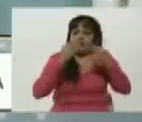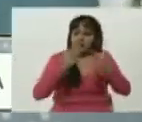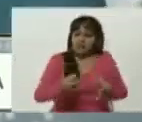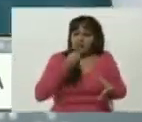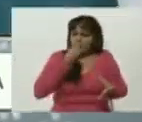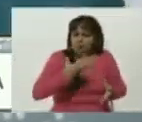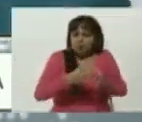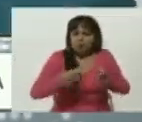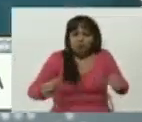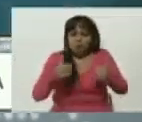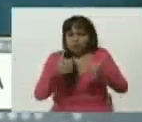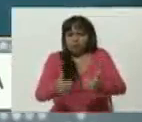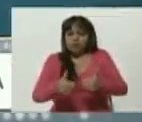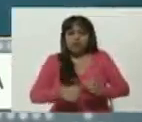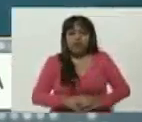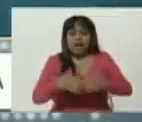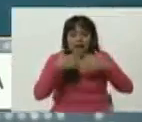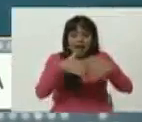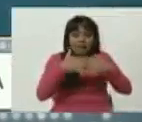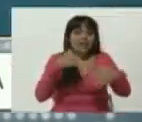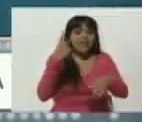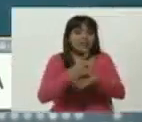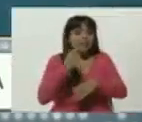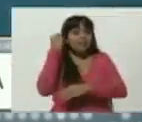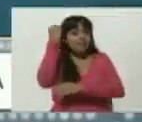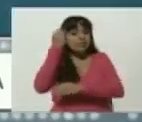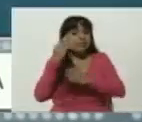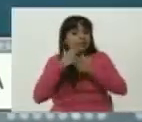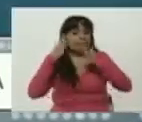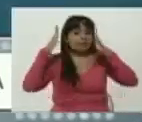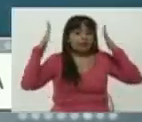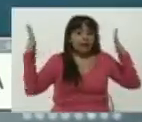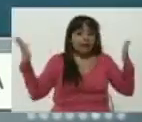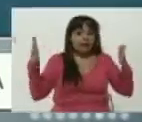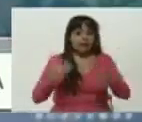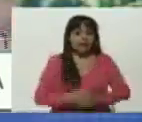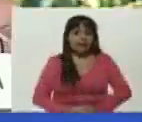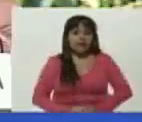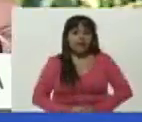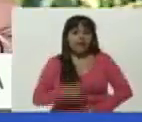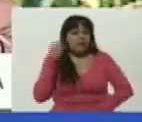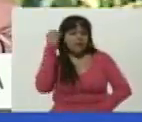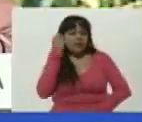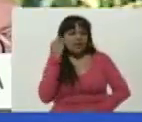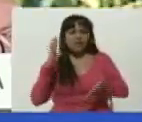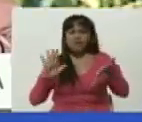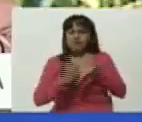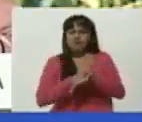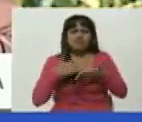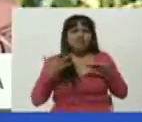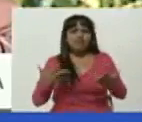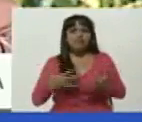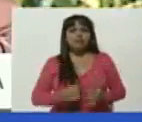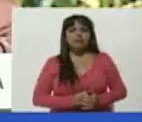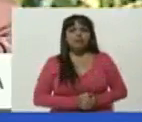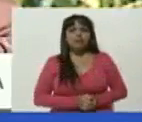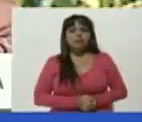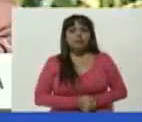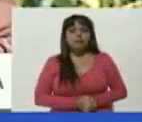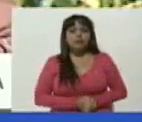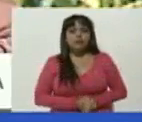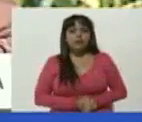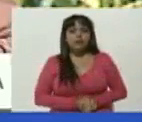calidad. Agrofan debe pensar en grande, pero debe pensar en grande en función de